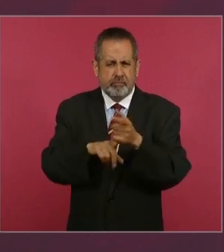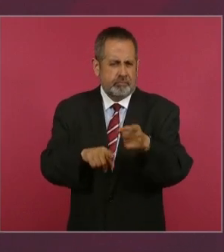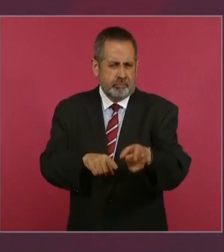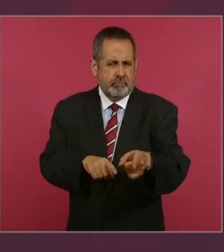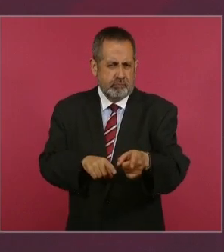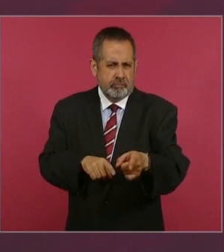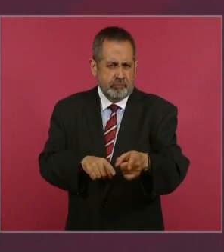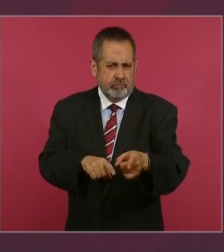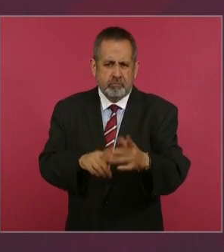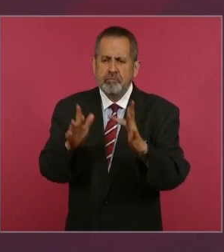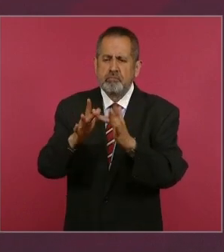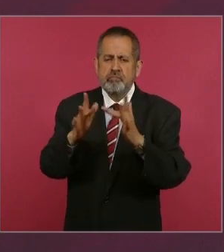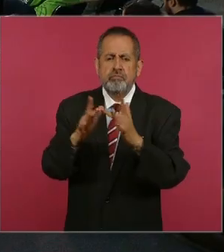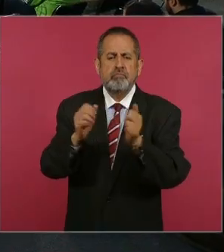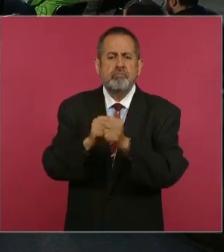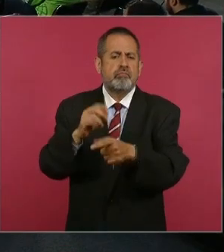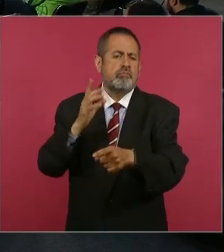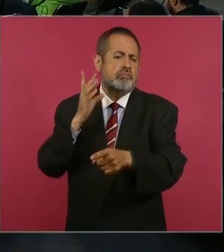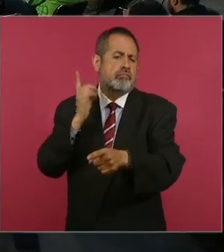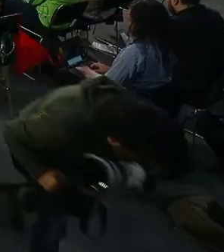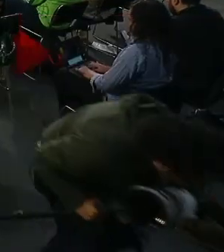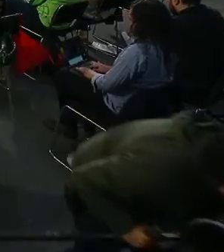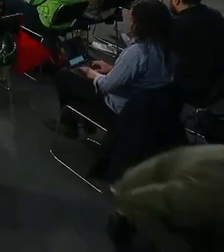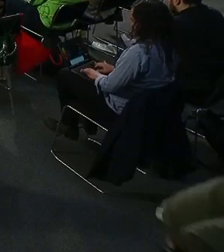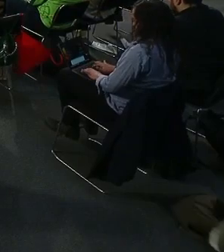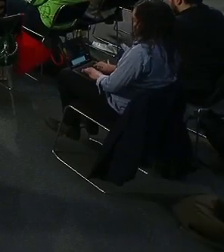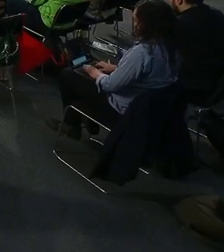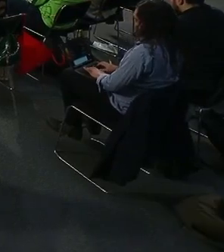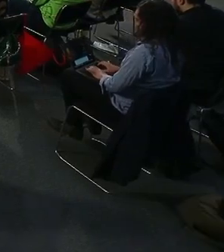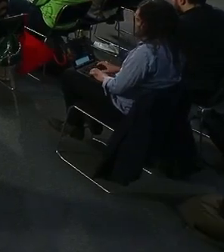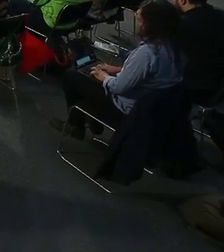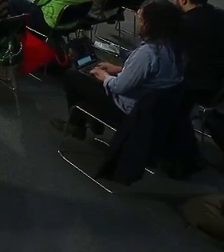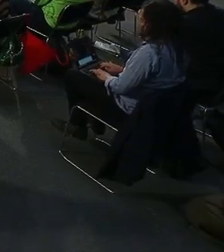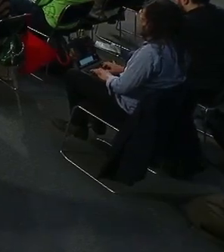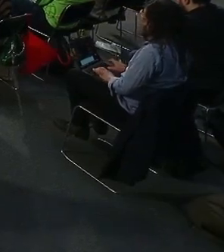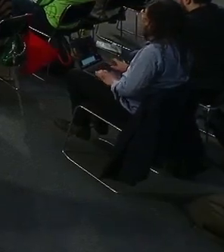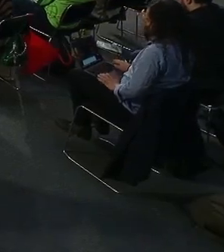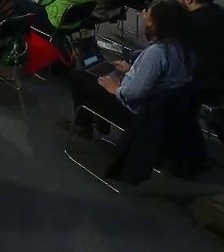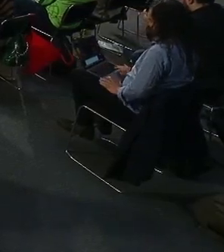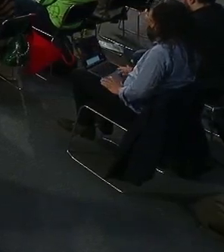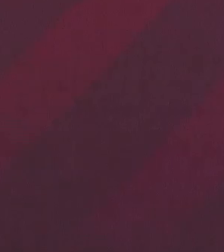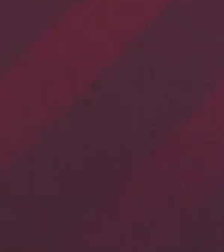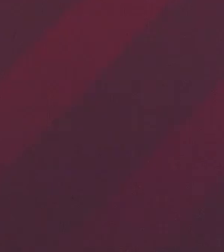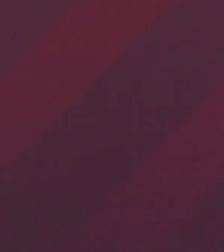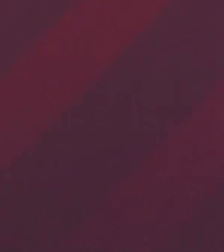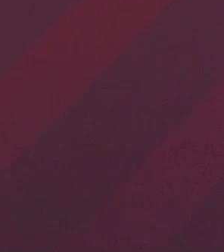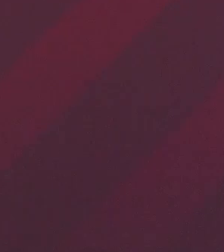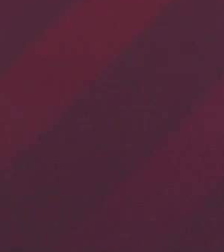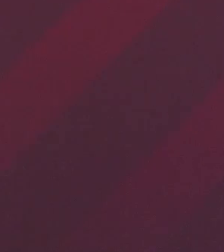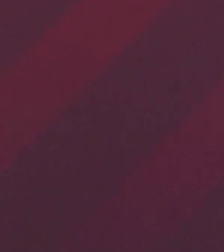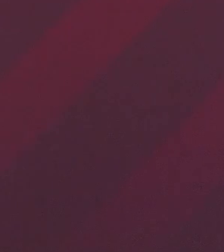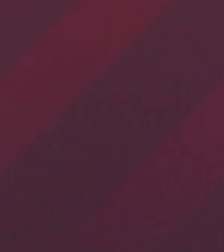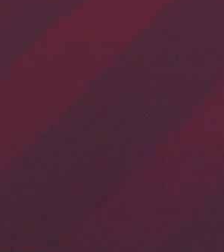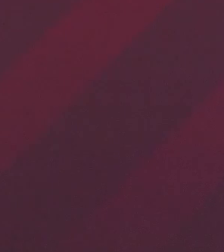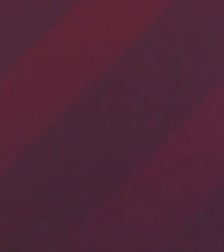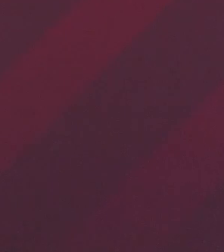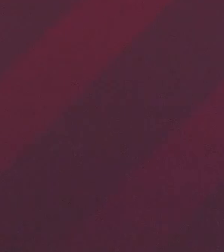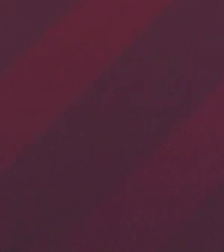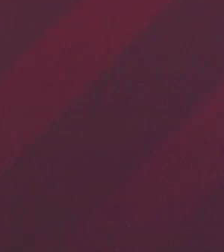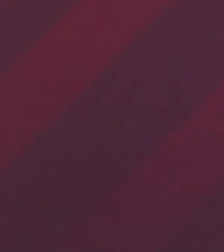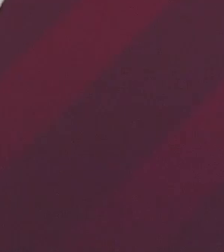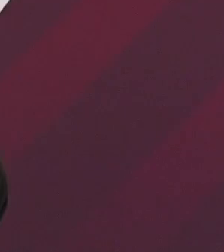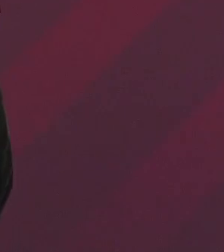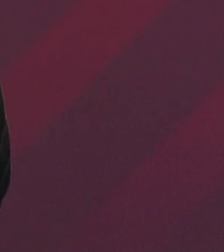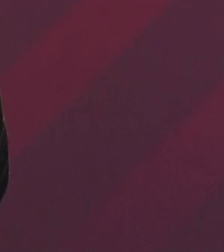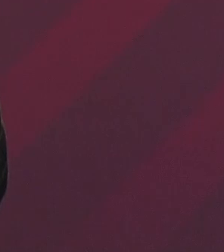del congreso para buscar un acuerdo y aquí se va a informar